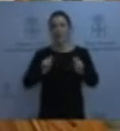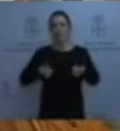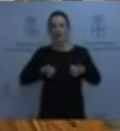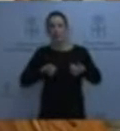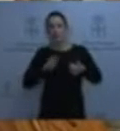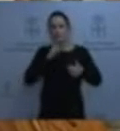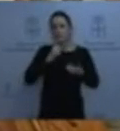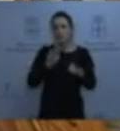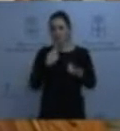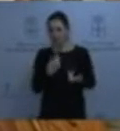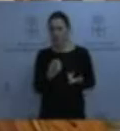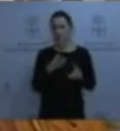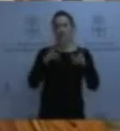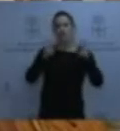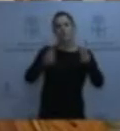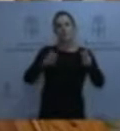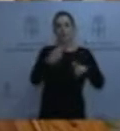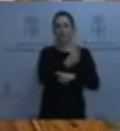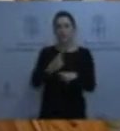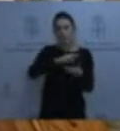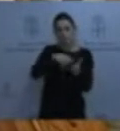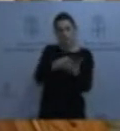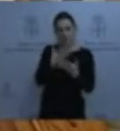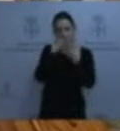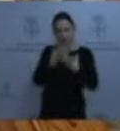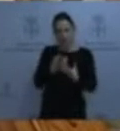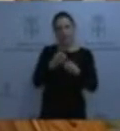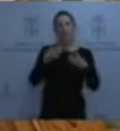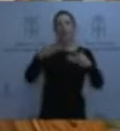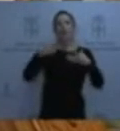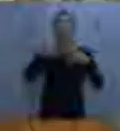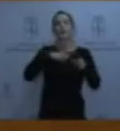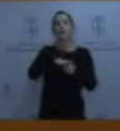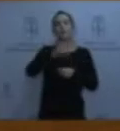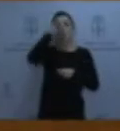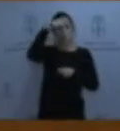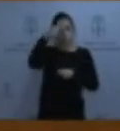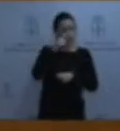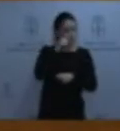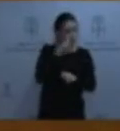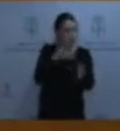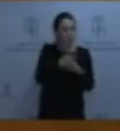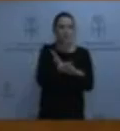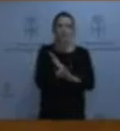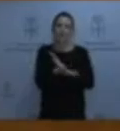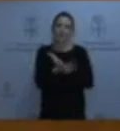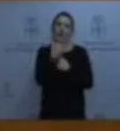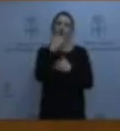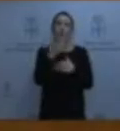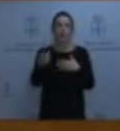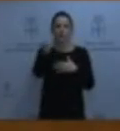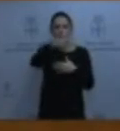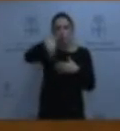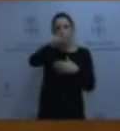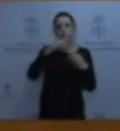La necesidad de acometer una planificación seria y rigurosa en materia de turismo cultural supongo que será un punto de partida compartido por todas